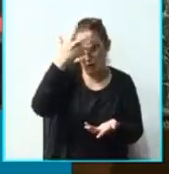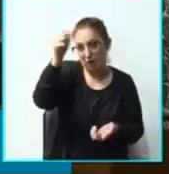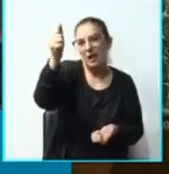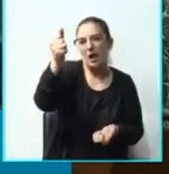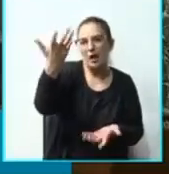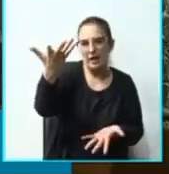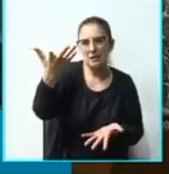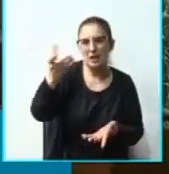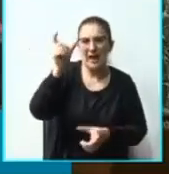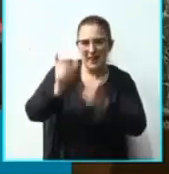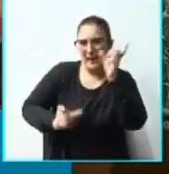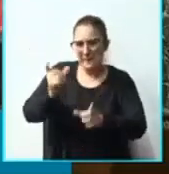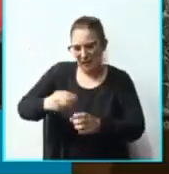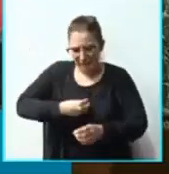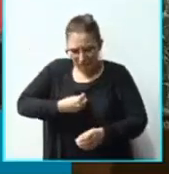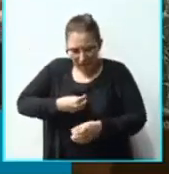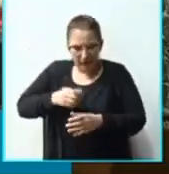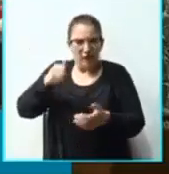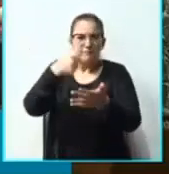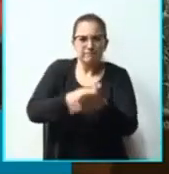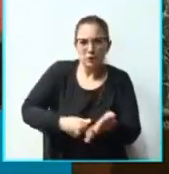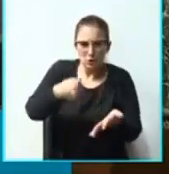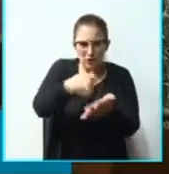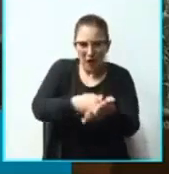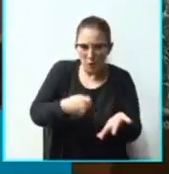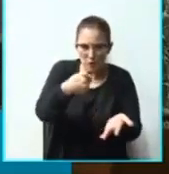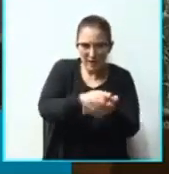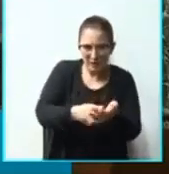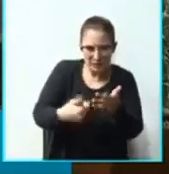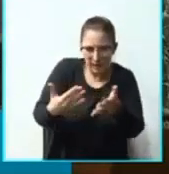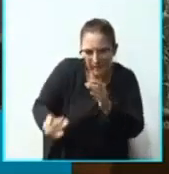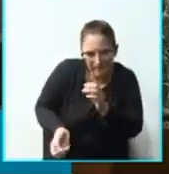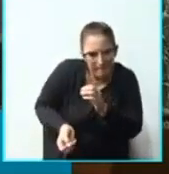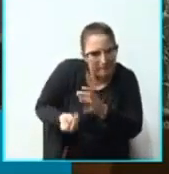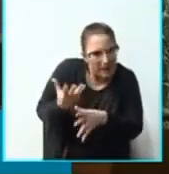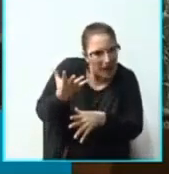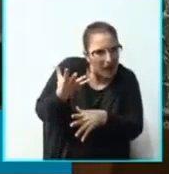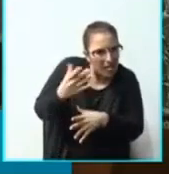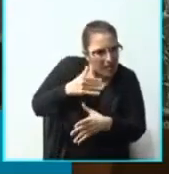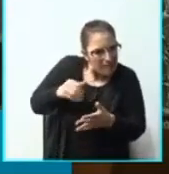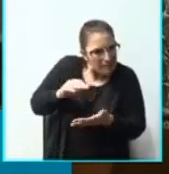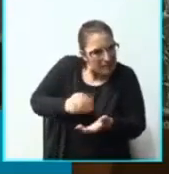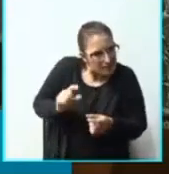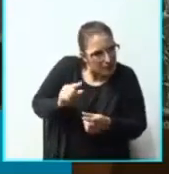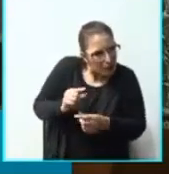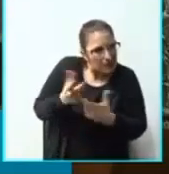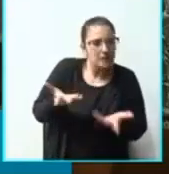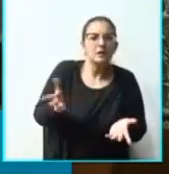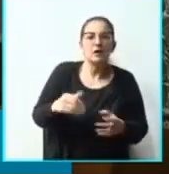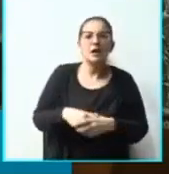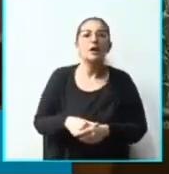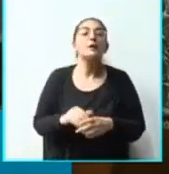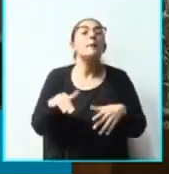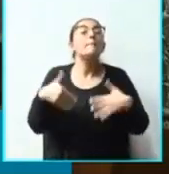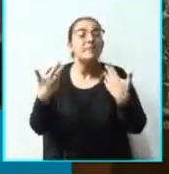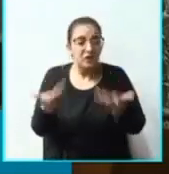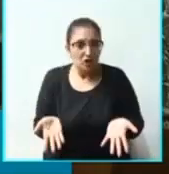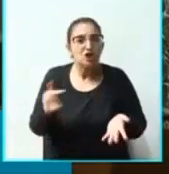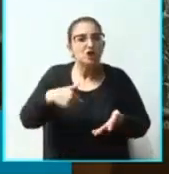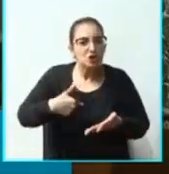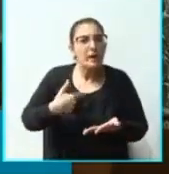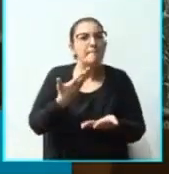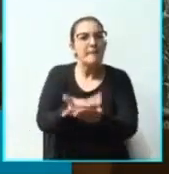sus hinchas, de sus socios, por esa lucha que nació desde abajo, pero en otros casos no. Por eso seguimos